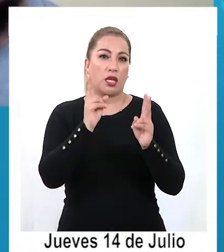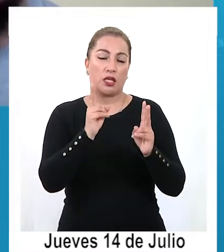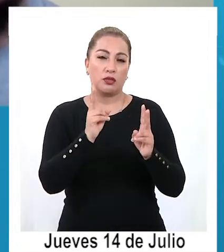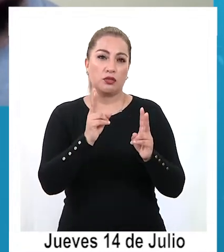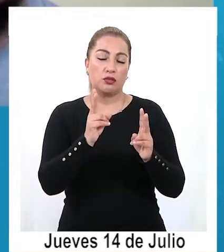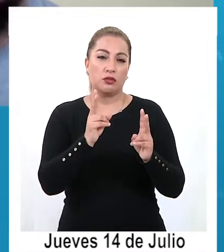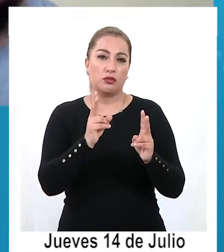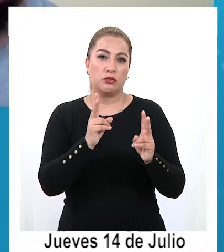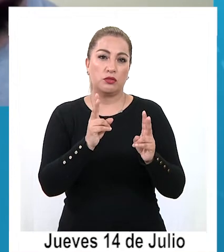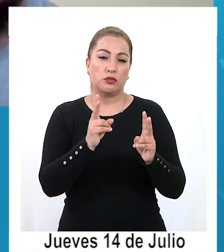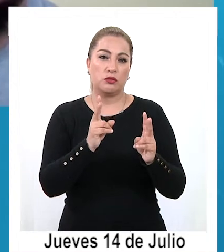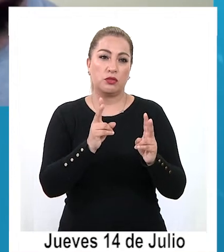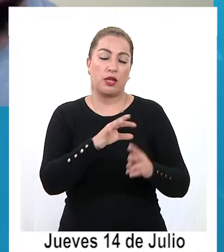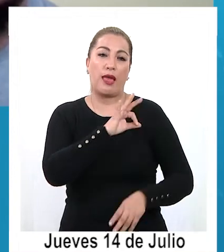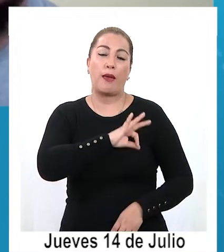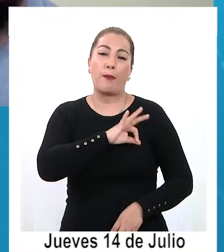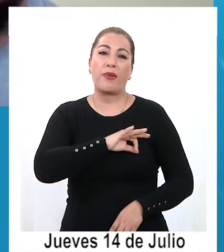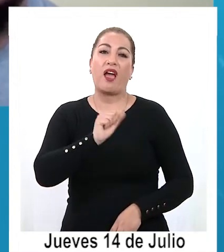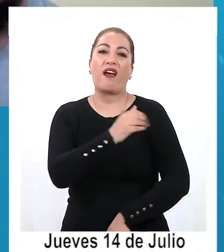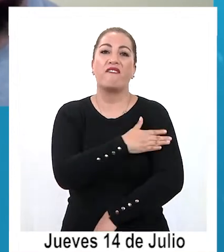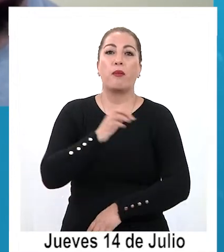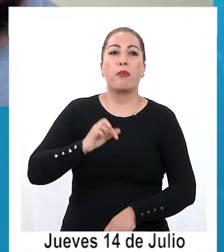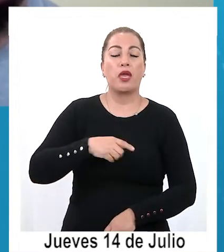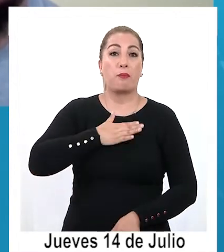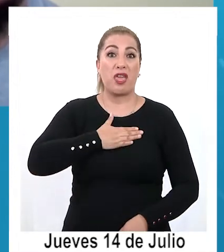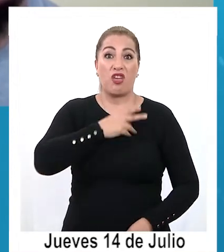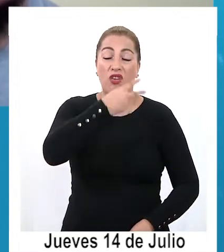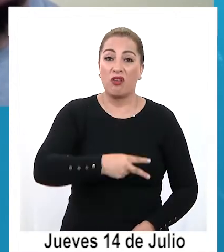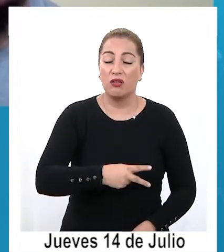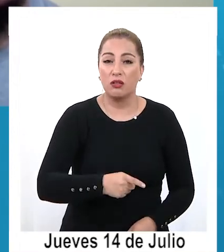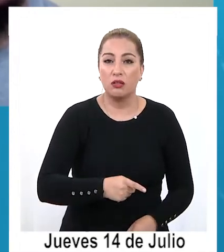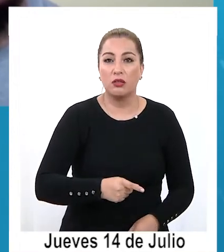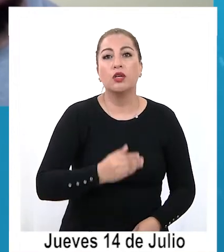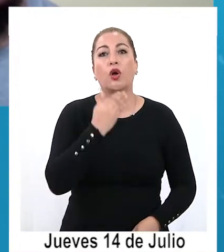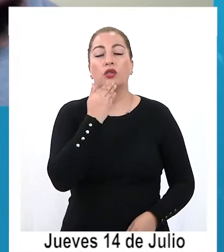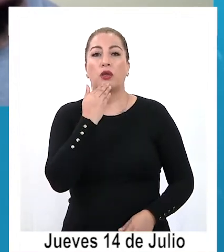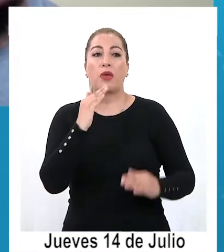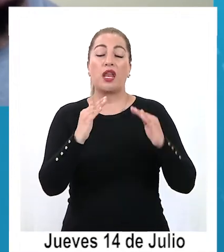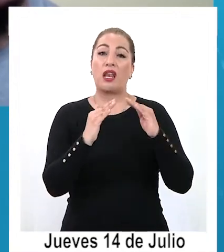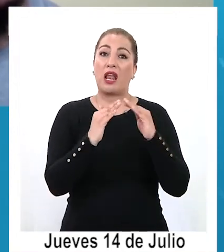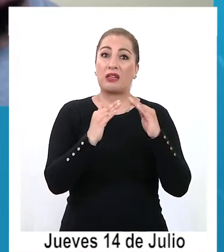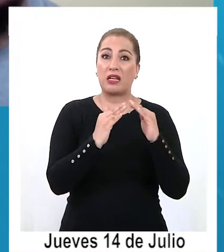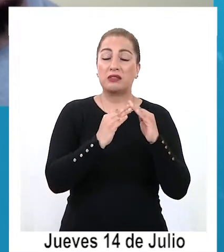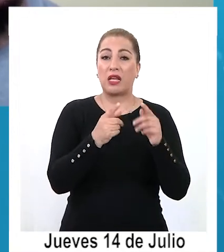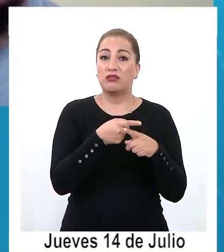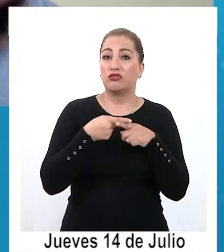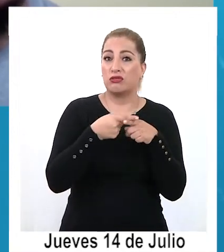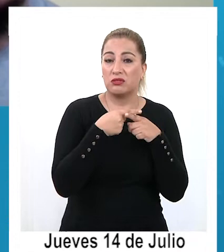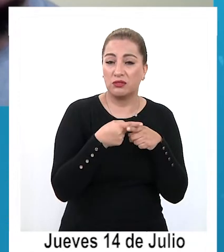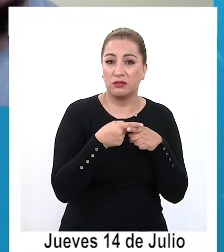derecho de propiedad sobre los fondos de pensiones o que las viviendas que son de carácter social